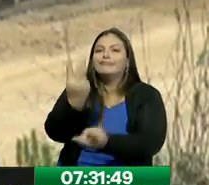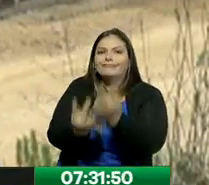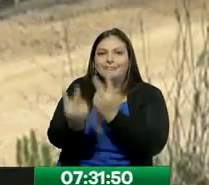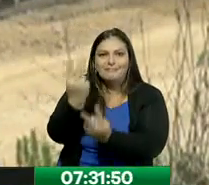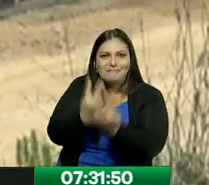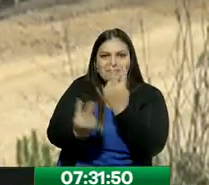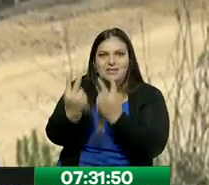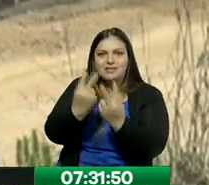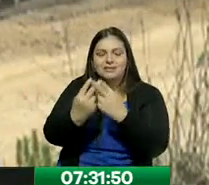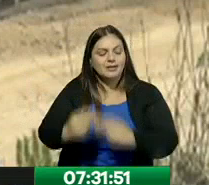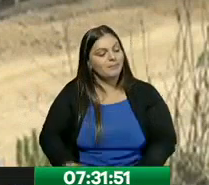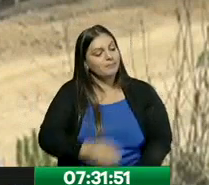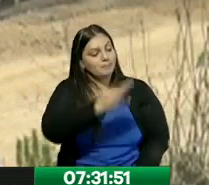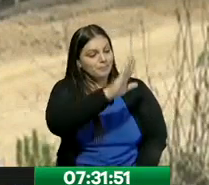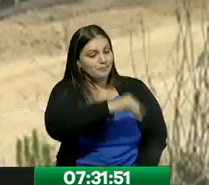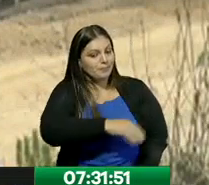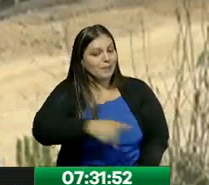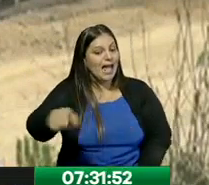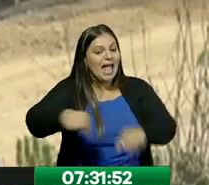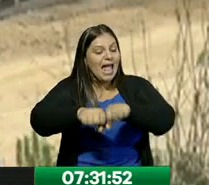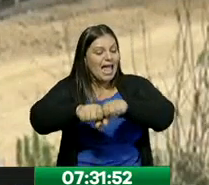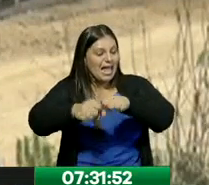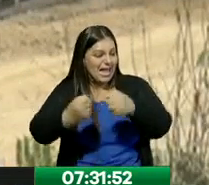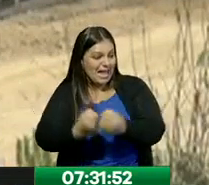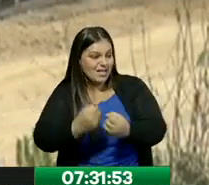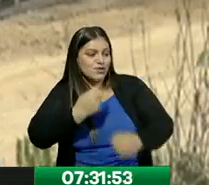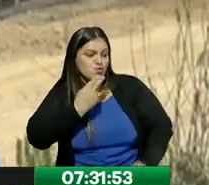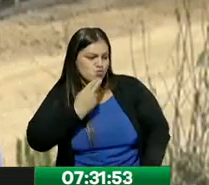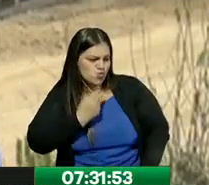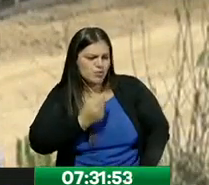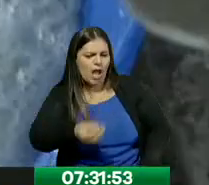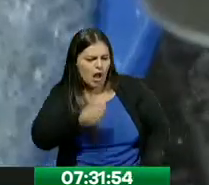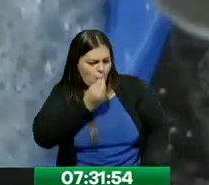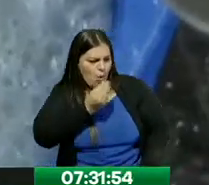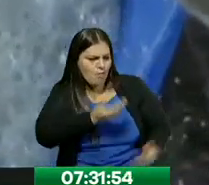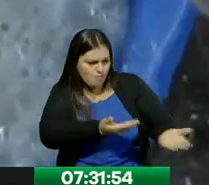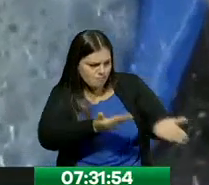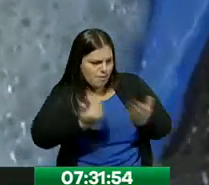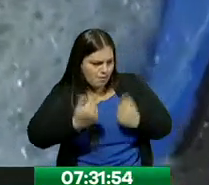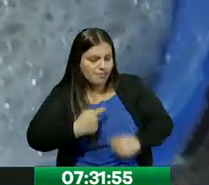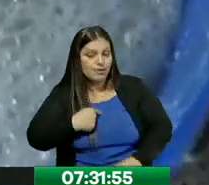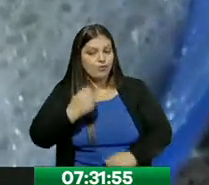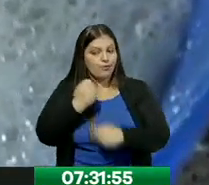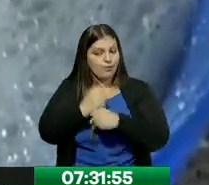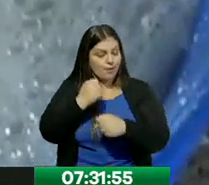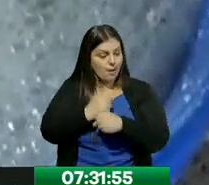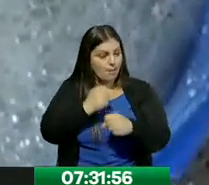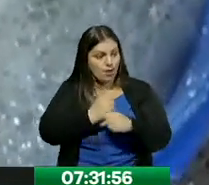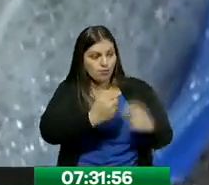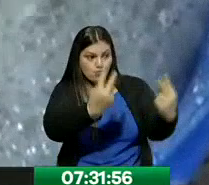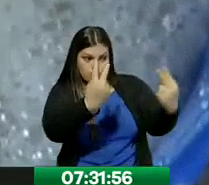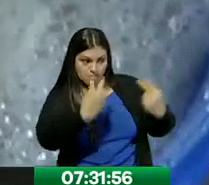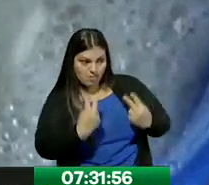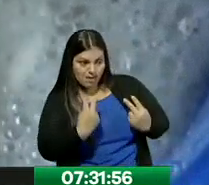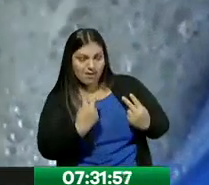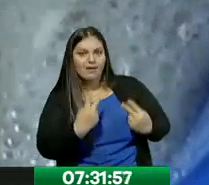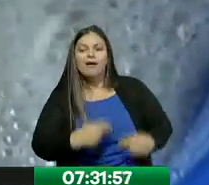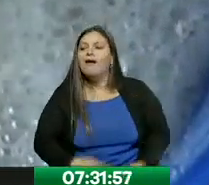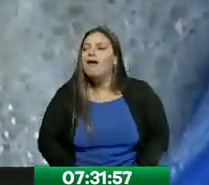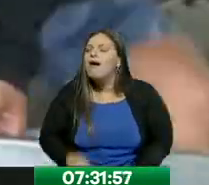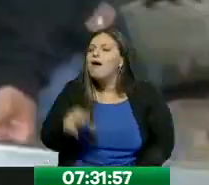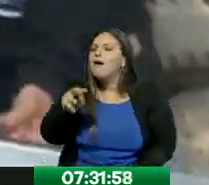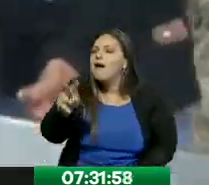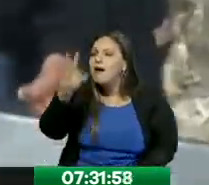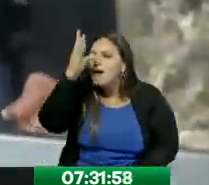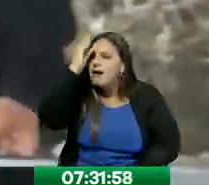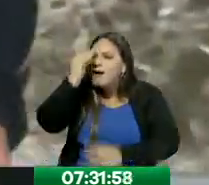que comamos el dulce y ahí veíamos cómo era el trabajo. Un negocio familiar cuya herencia no